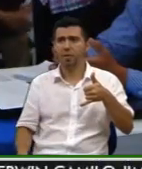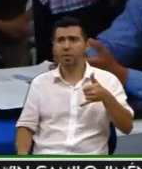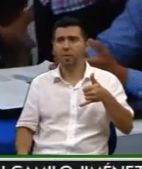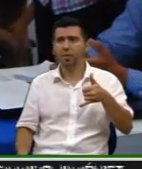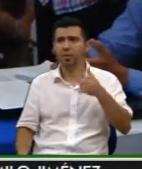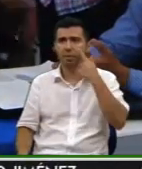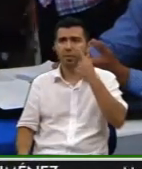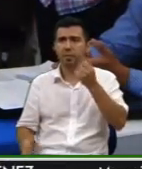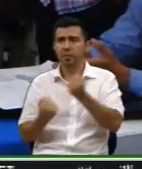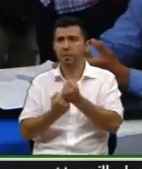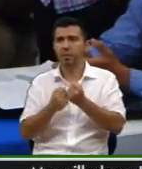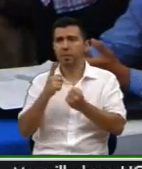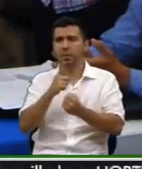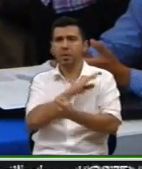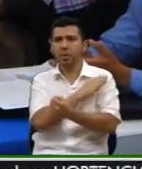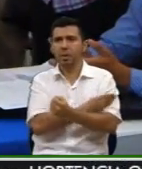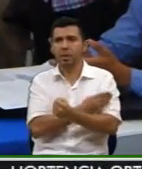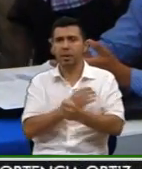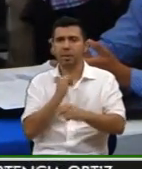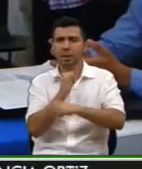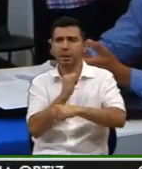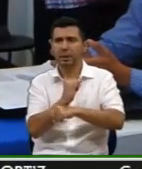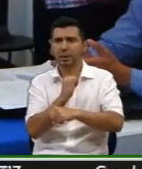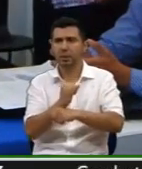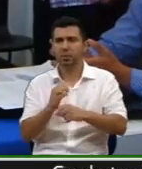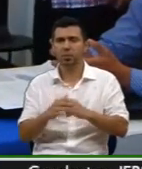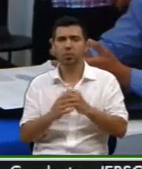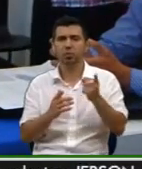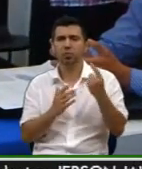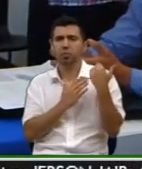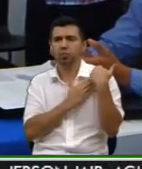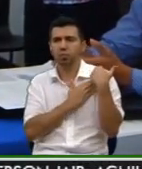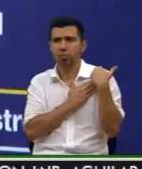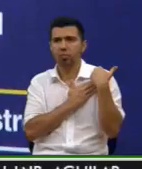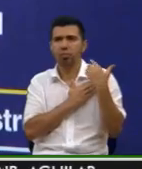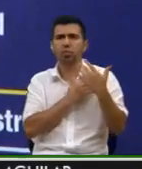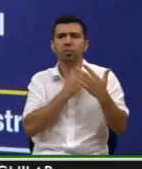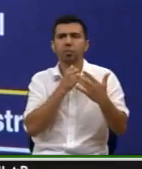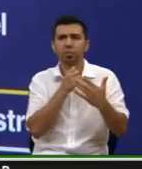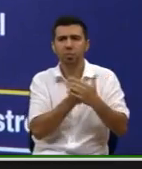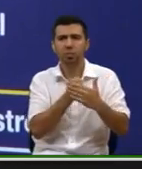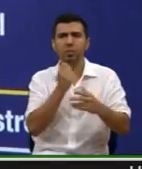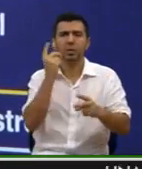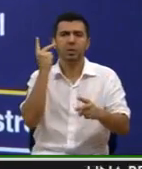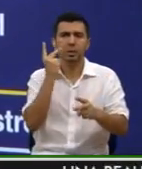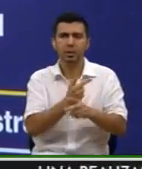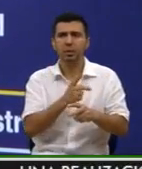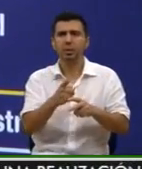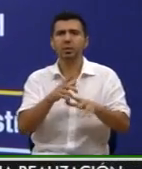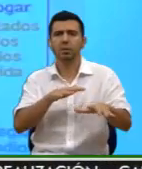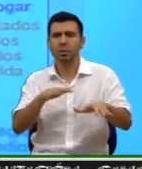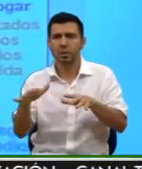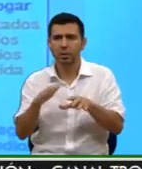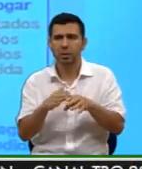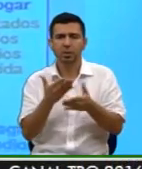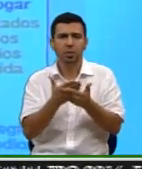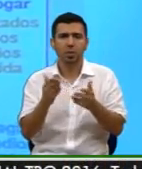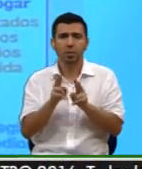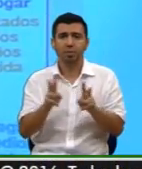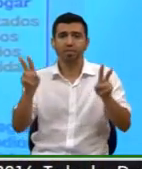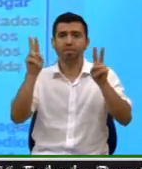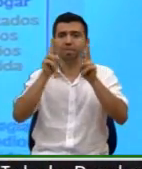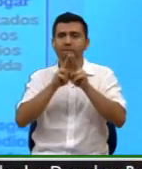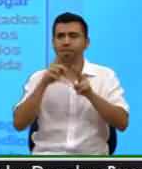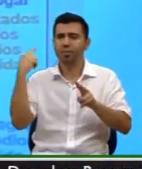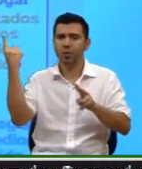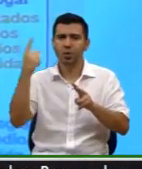A fin de reforzar las capacidades de las instituciones del Estado encargadas de la gestión de riesgo de desastres y de las emergencias, Naciones Unidas prepara a